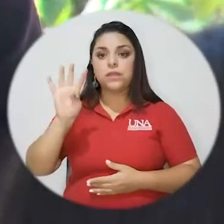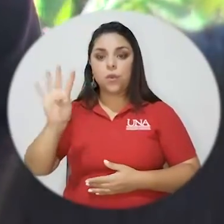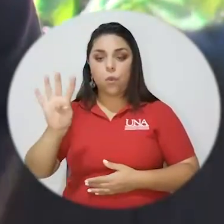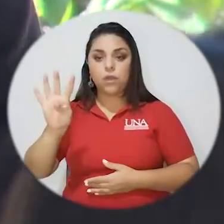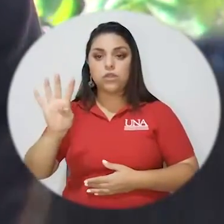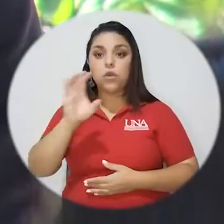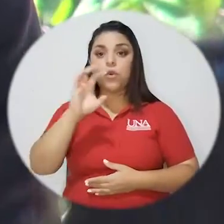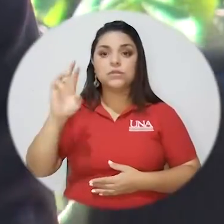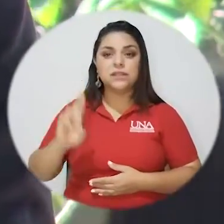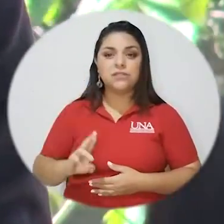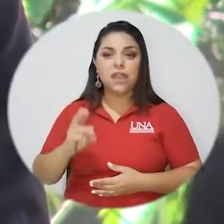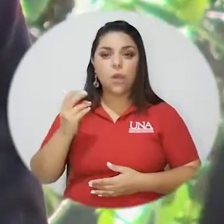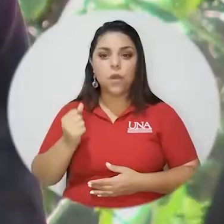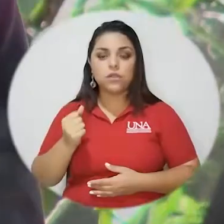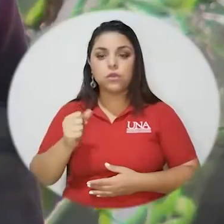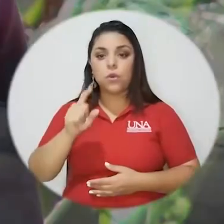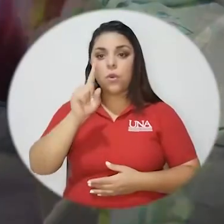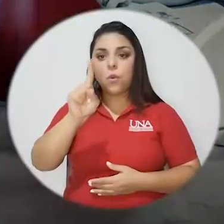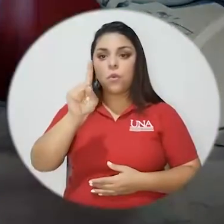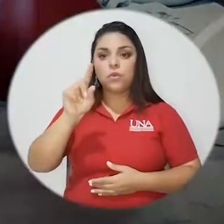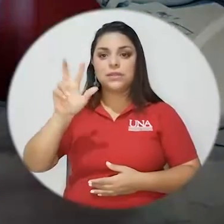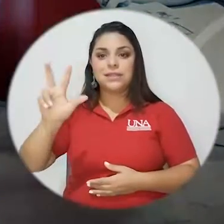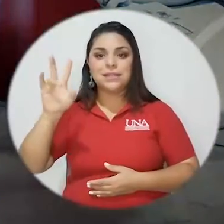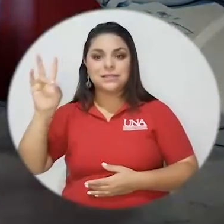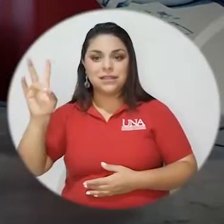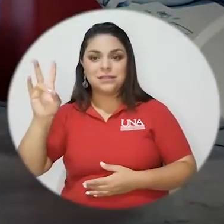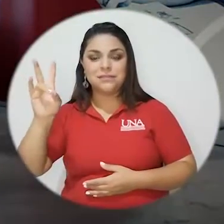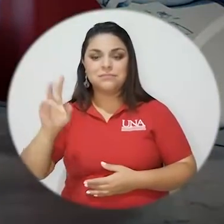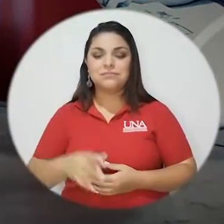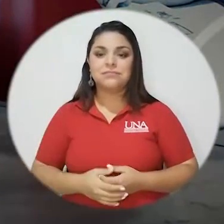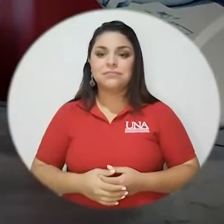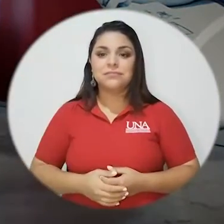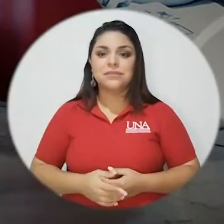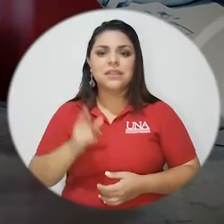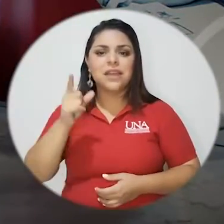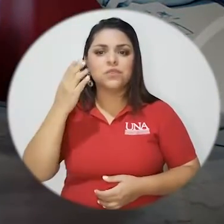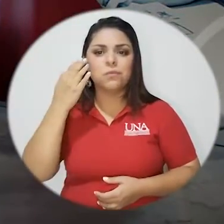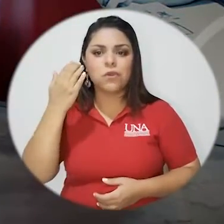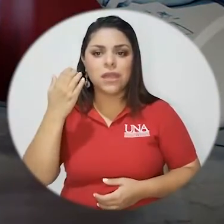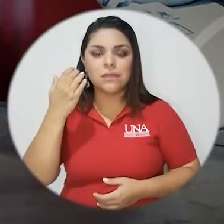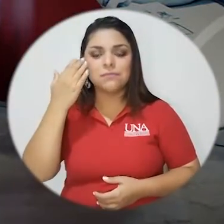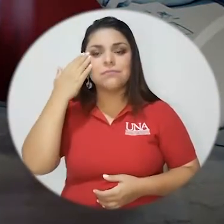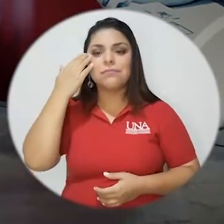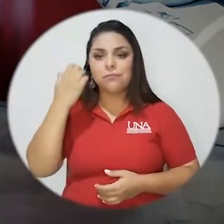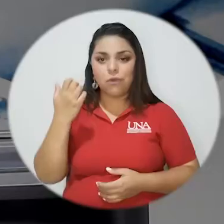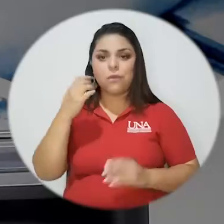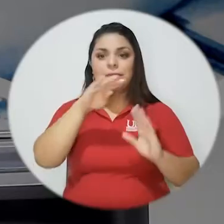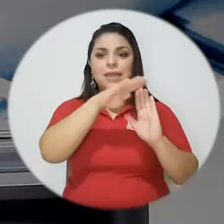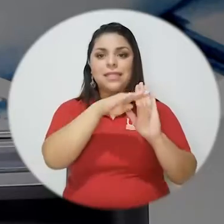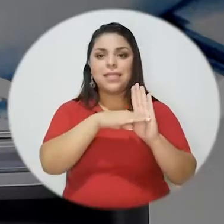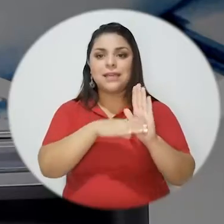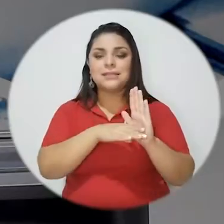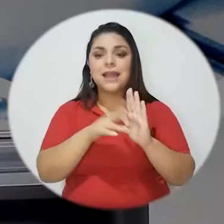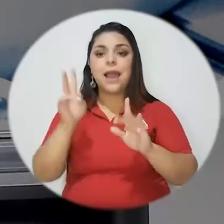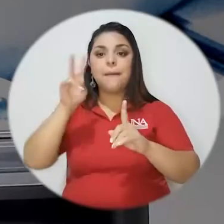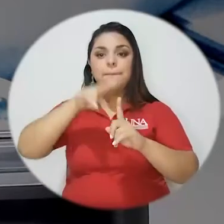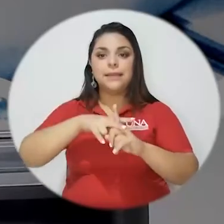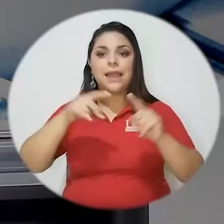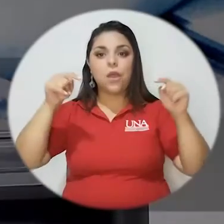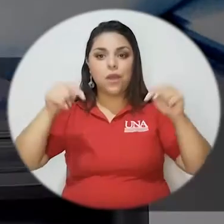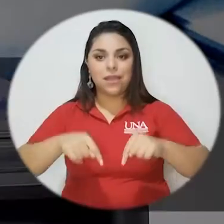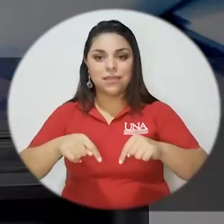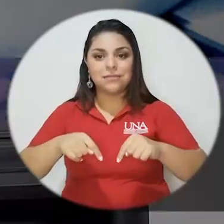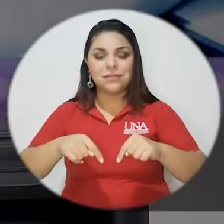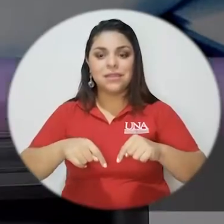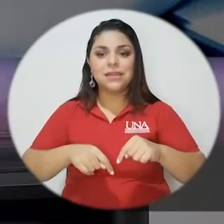México, 8.94. Costa Rica tiene 1.37. Y esto tiene que ver con las medidas que se implementaron